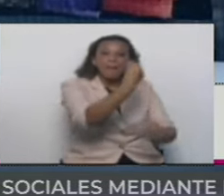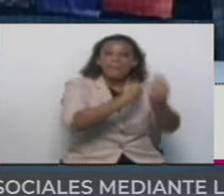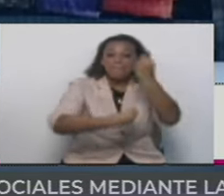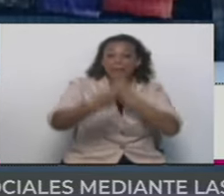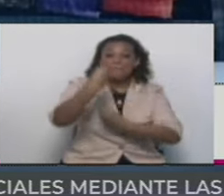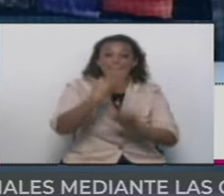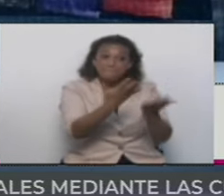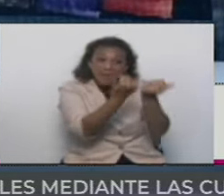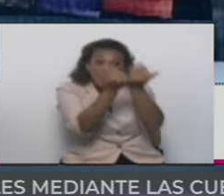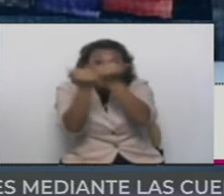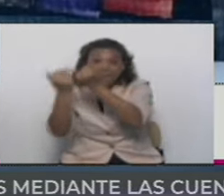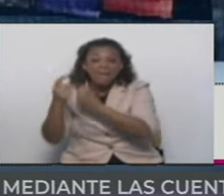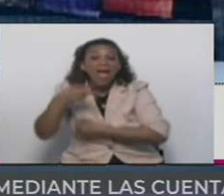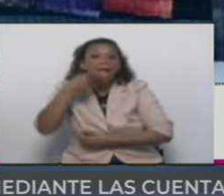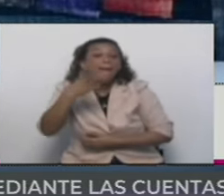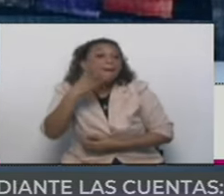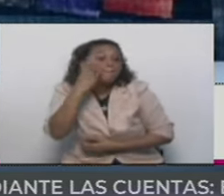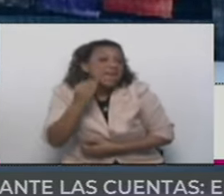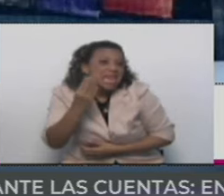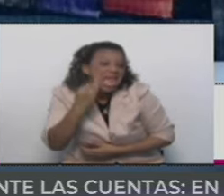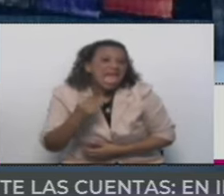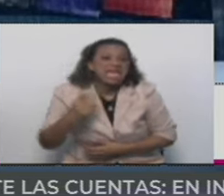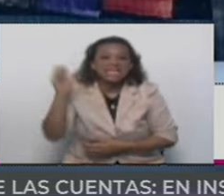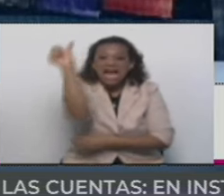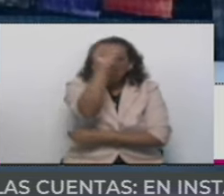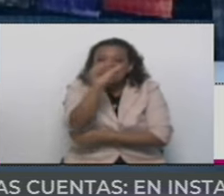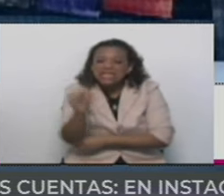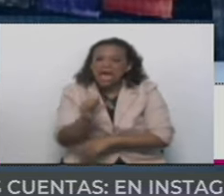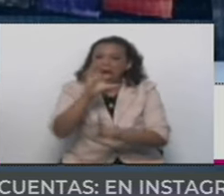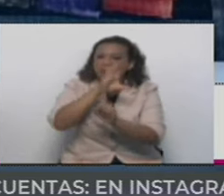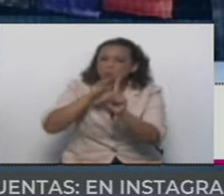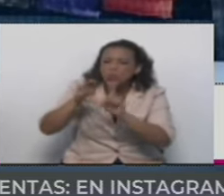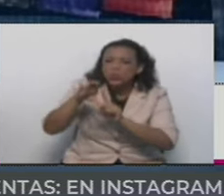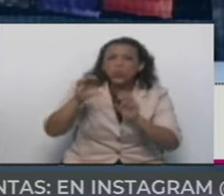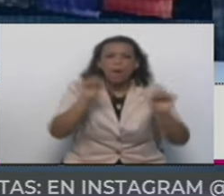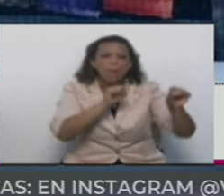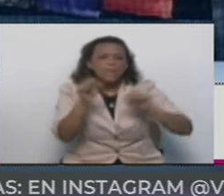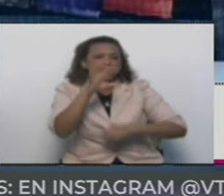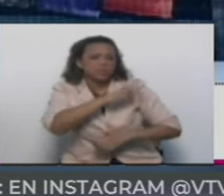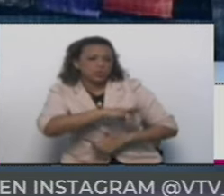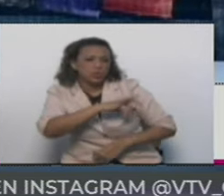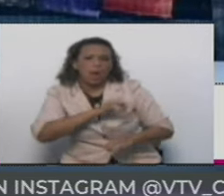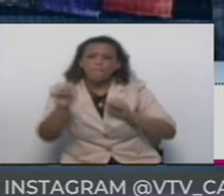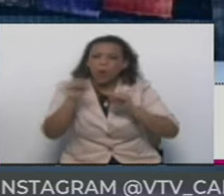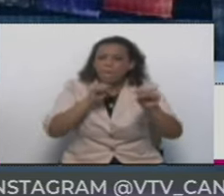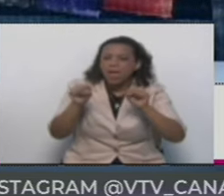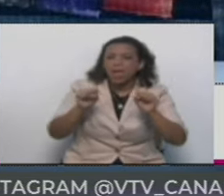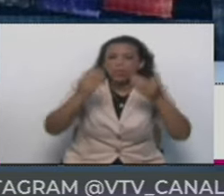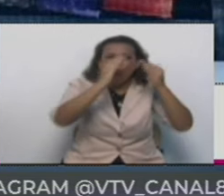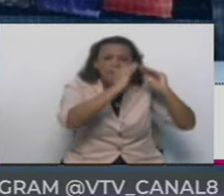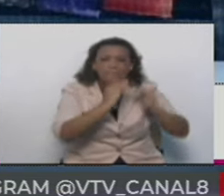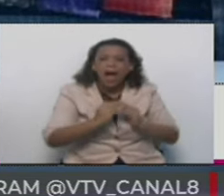experiencias, movimientos sindicales, movimientos de la cultura, movimientos sociales, movimientos urbanos,